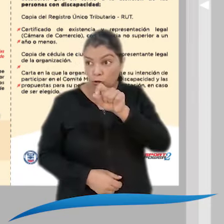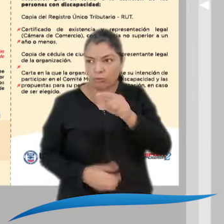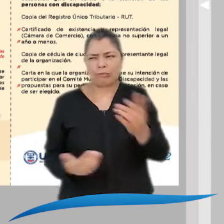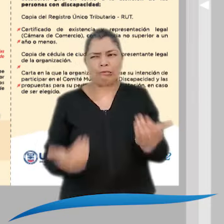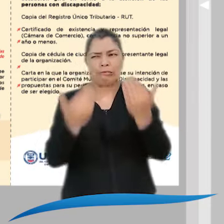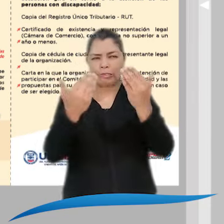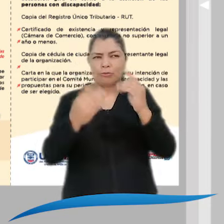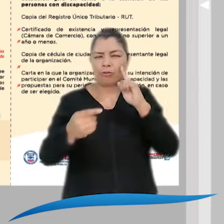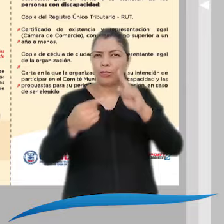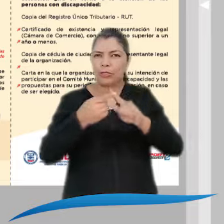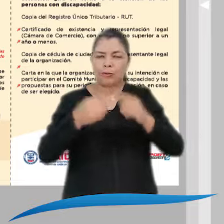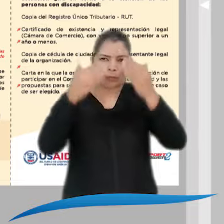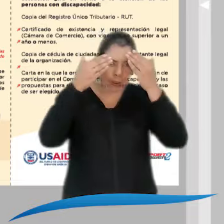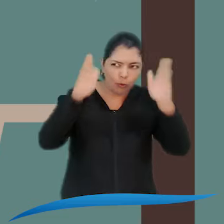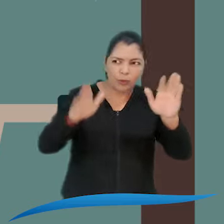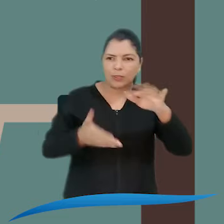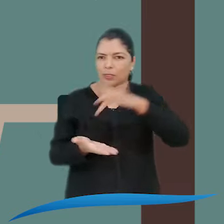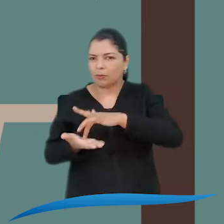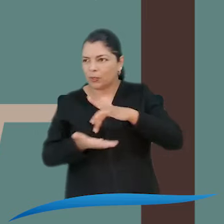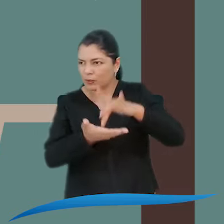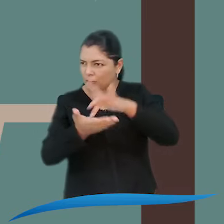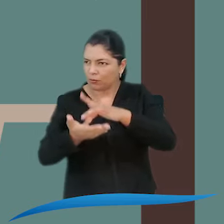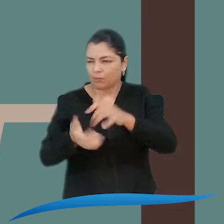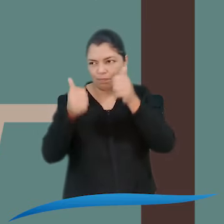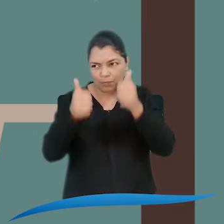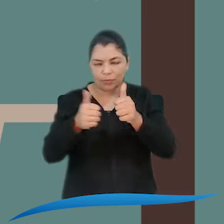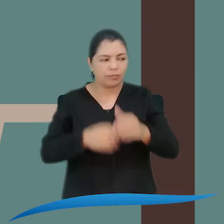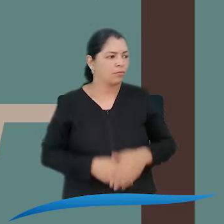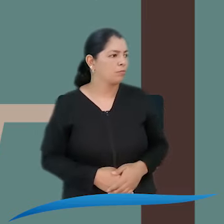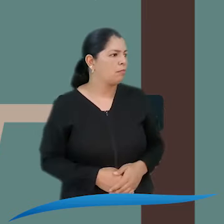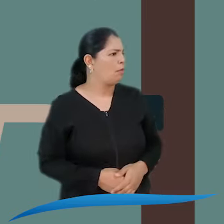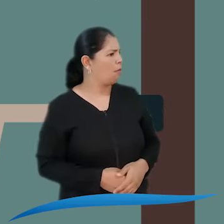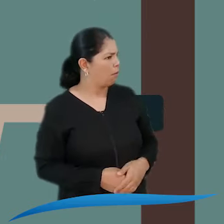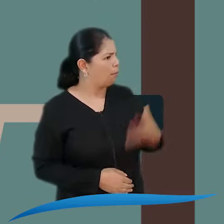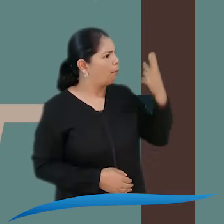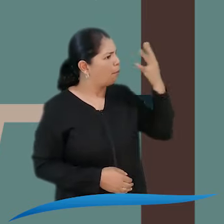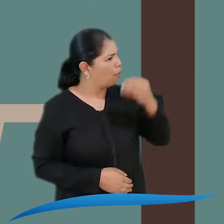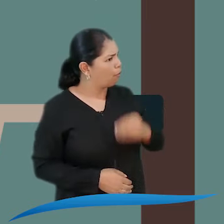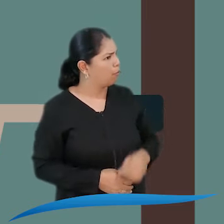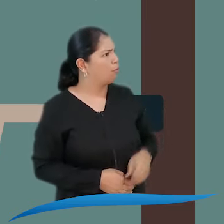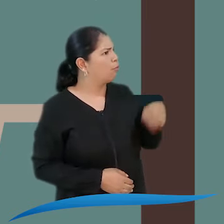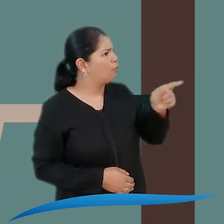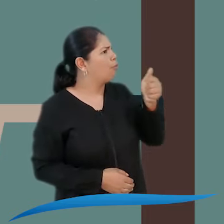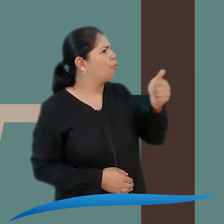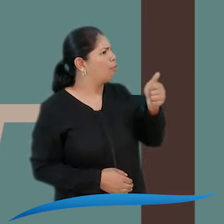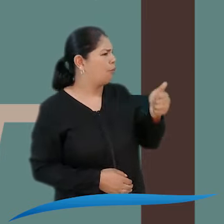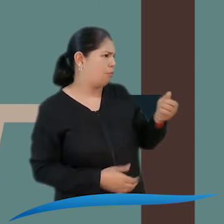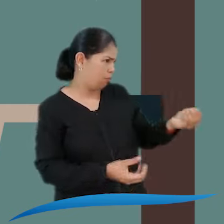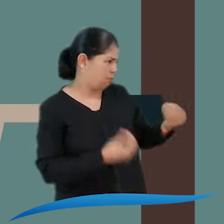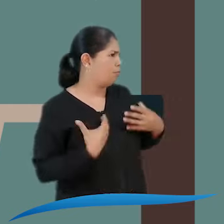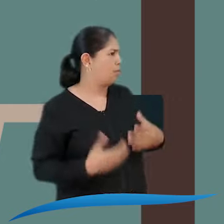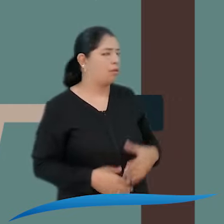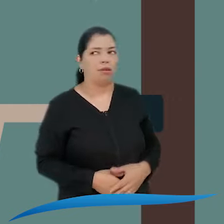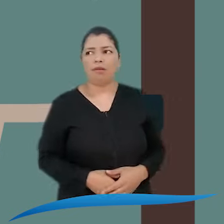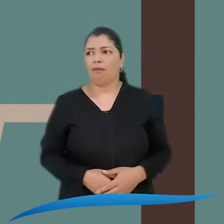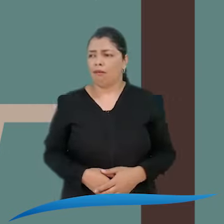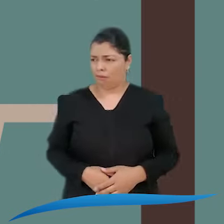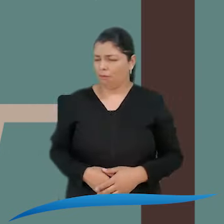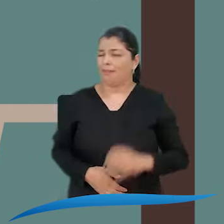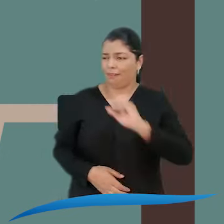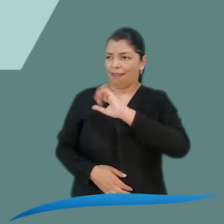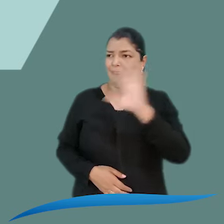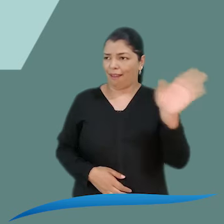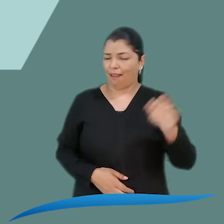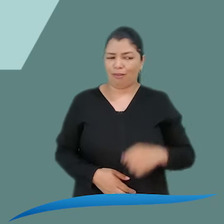de democracia y participación. ¡Uy, qué bonito está eso! Ustedes siempre tan geniales. Yo quiero una copia para